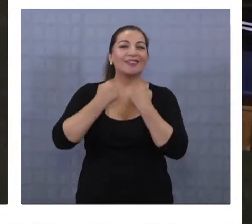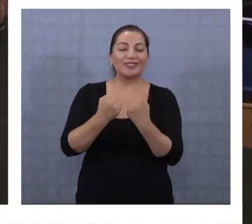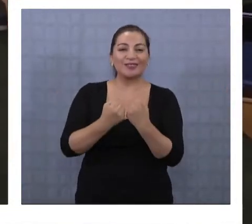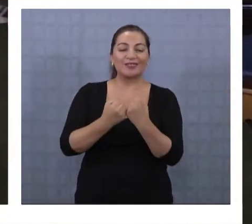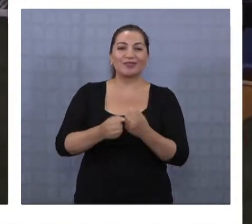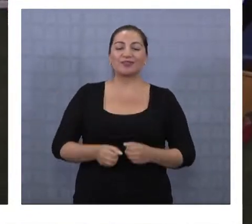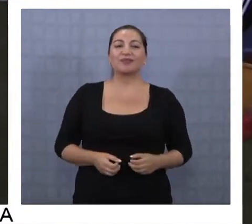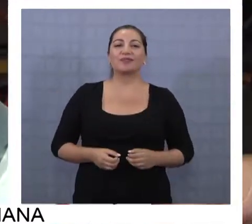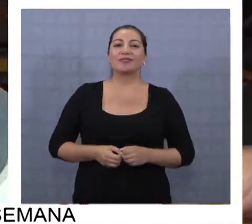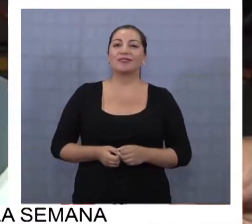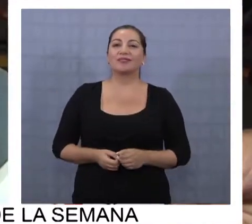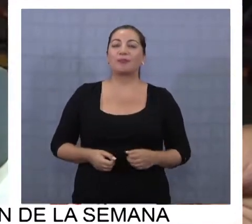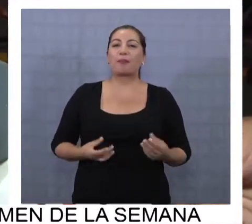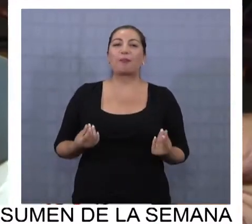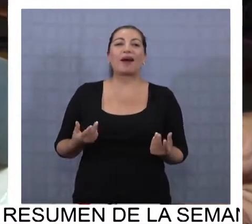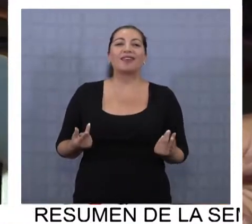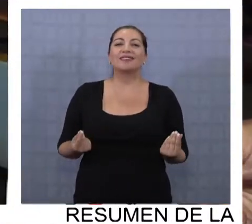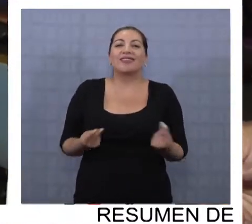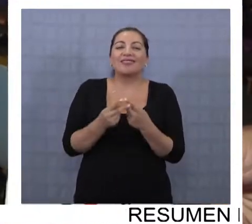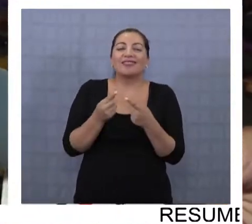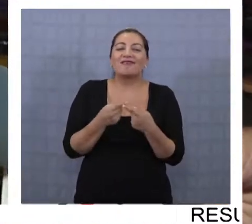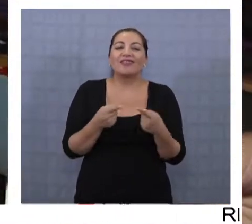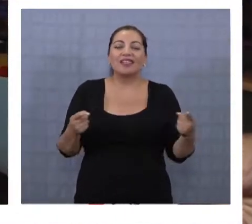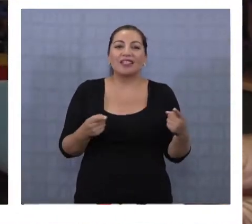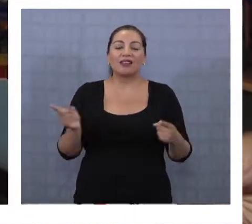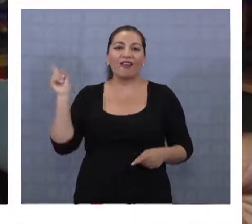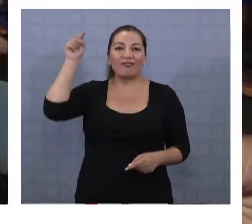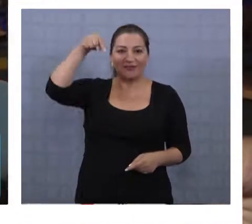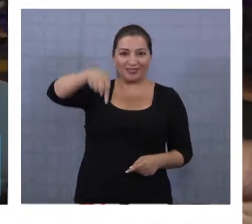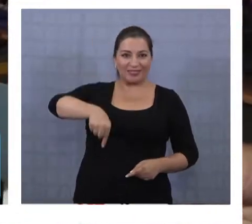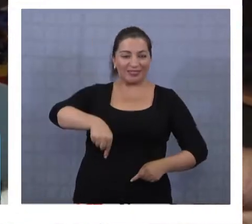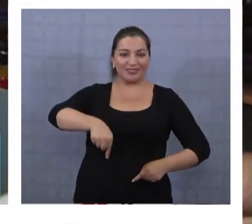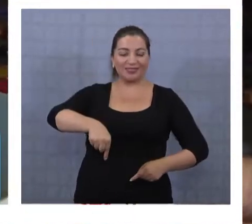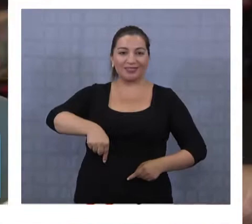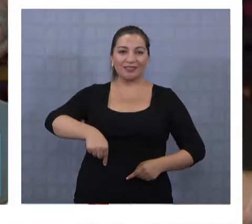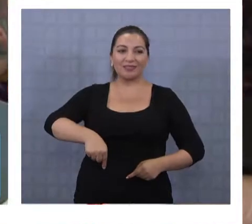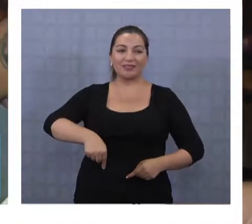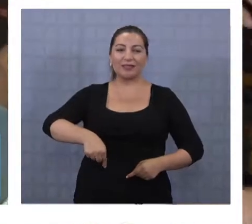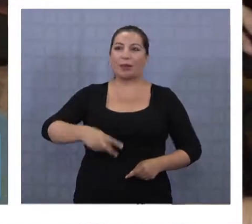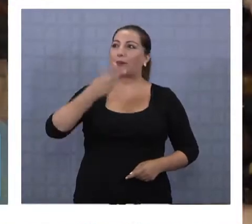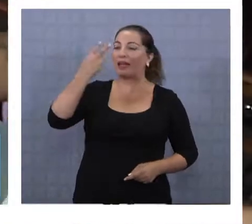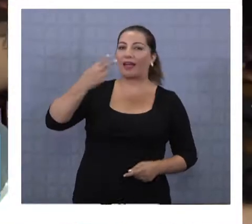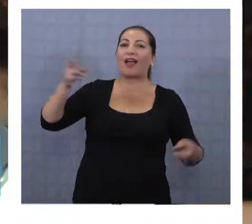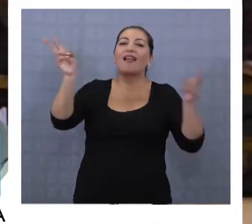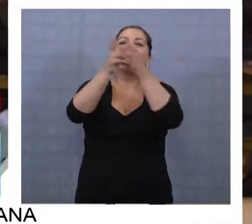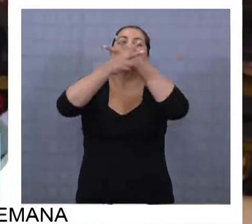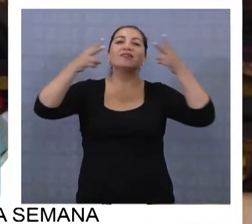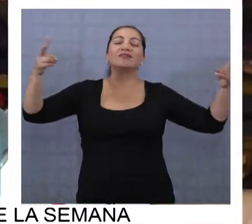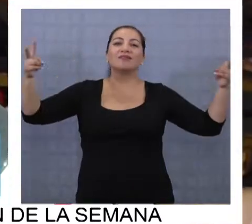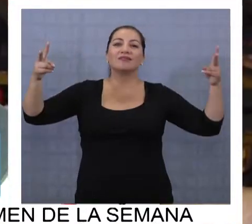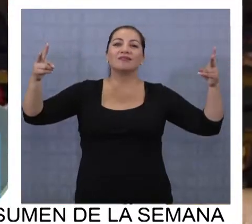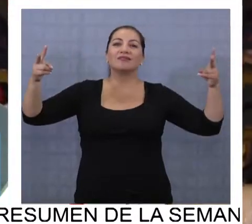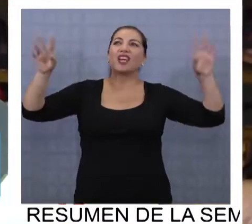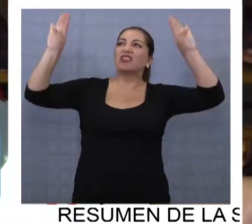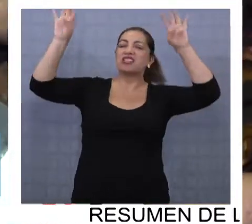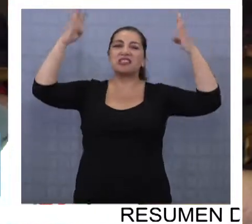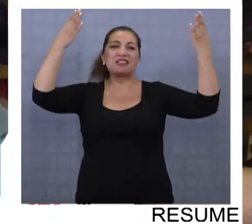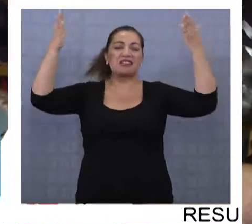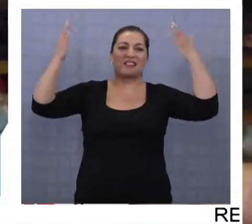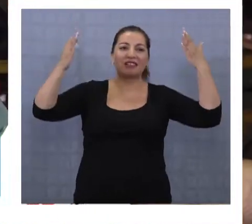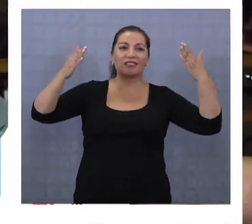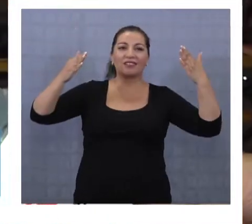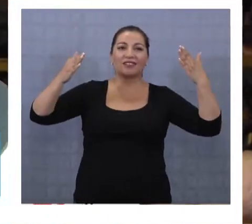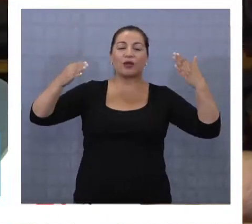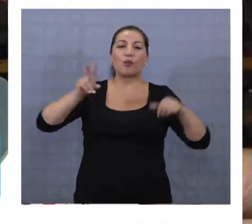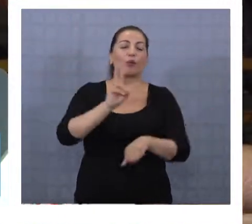físico. Es la magia que tiene, por supuesto, el hecho de estar acá, mira, tenemos el aire, tenemos el clima, tenemos